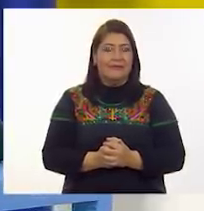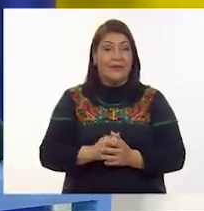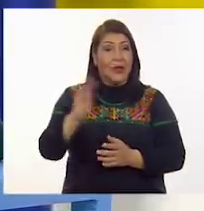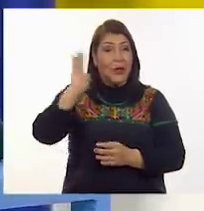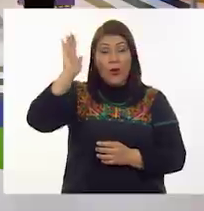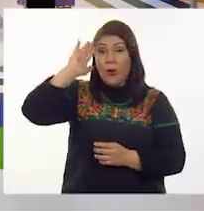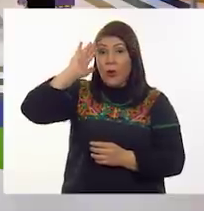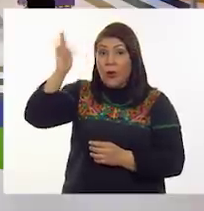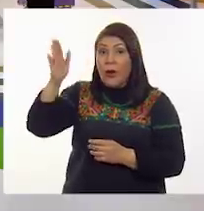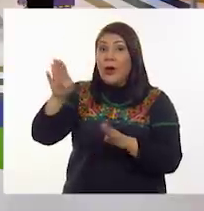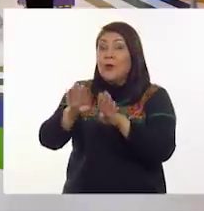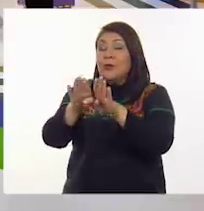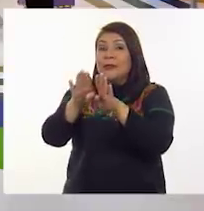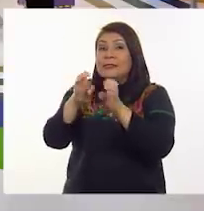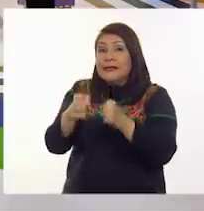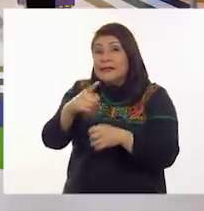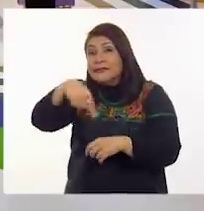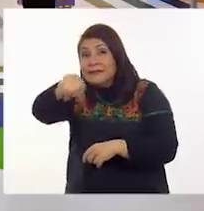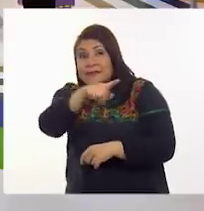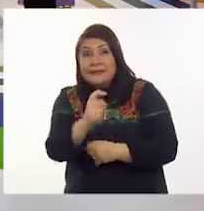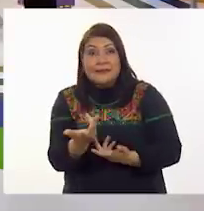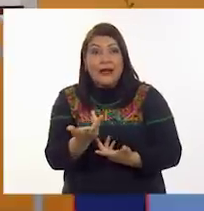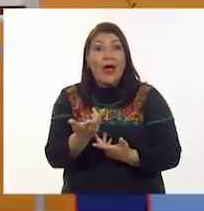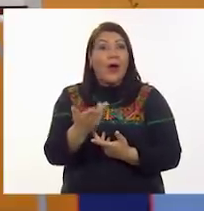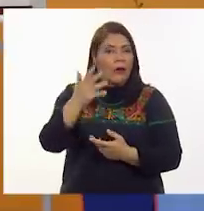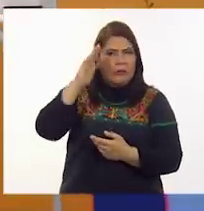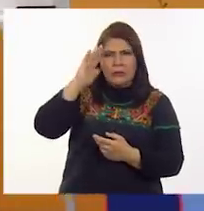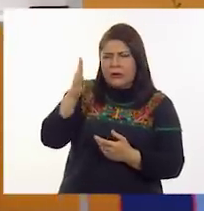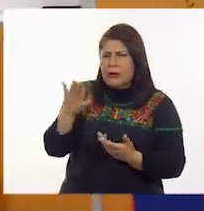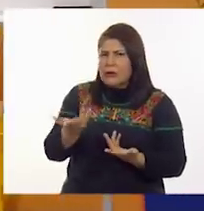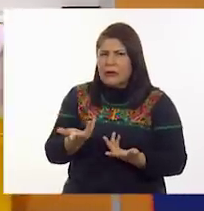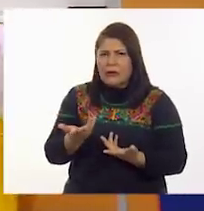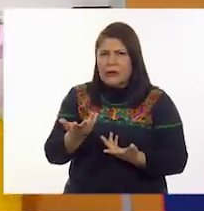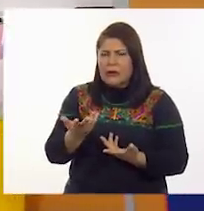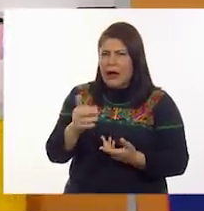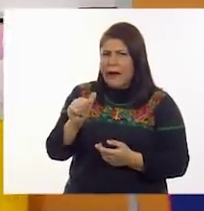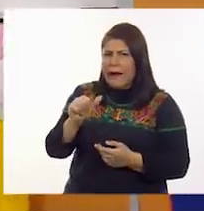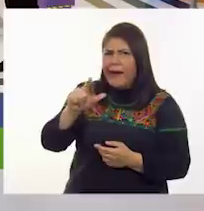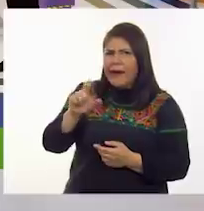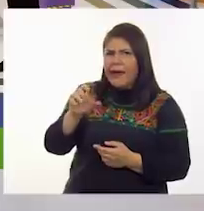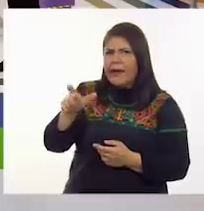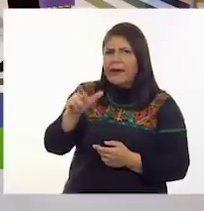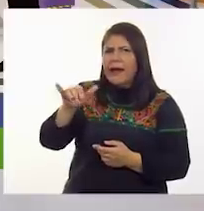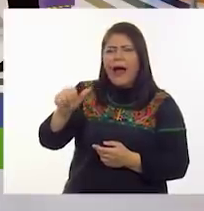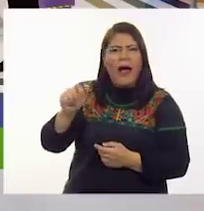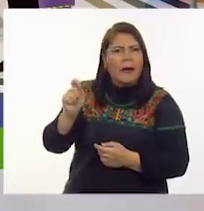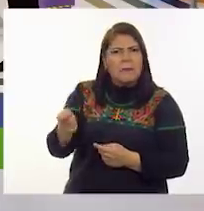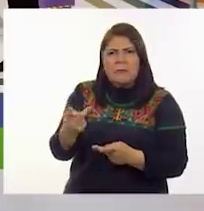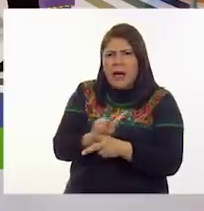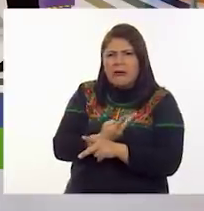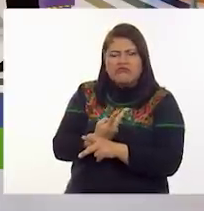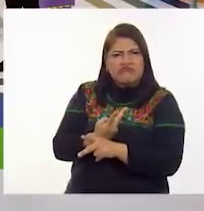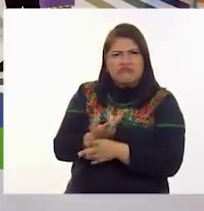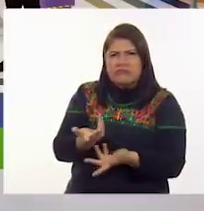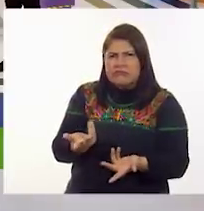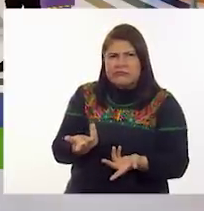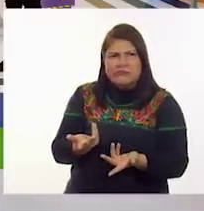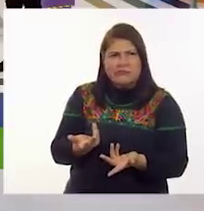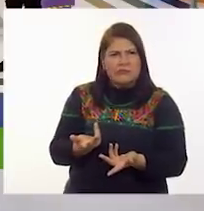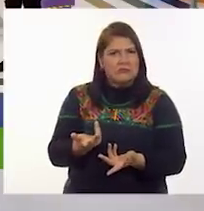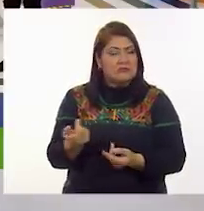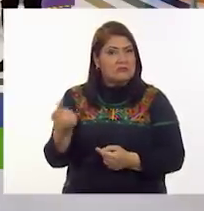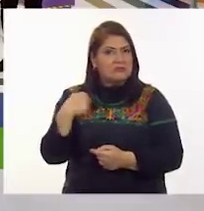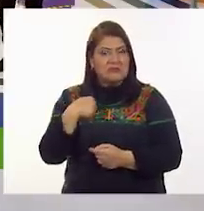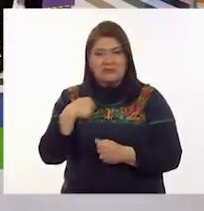¡Hola! ¿Cómo están? ¡Hola! Alexia, ¿qué te pasa? No me